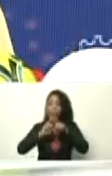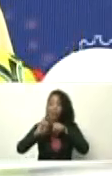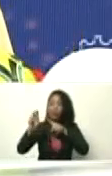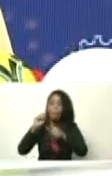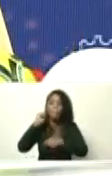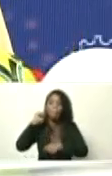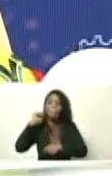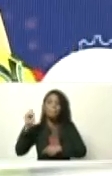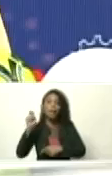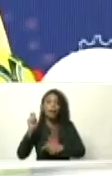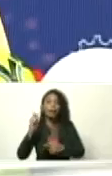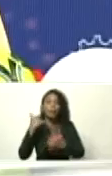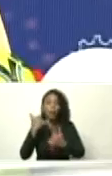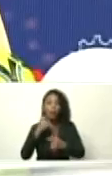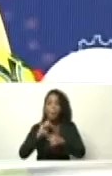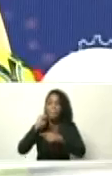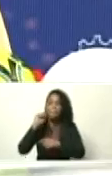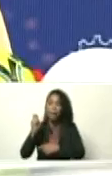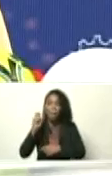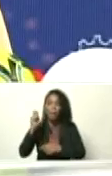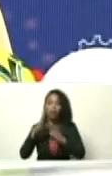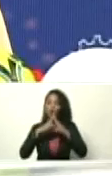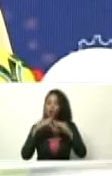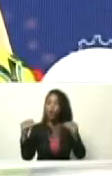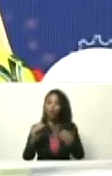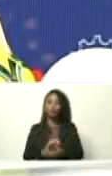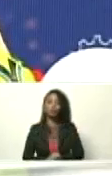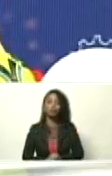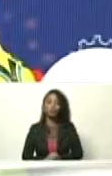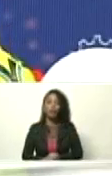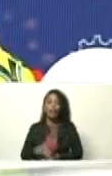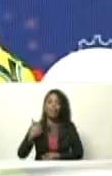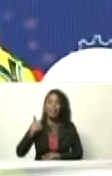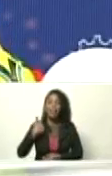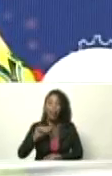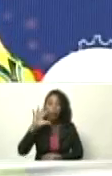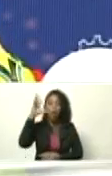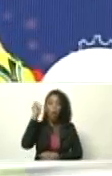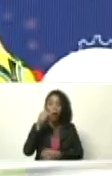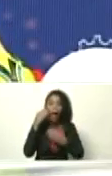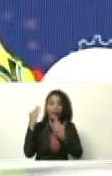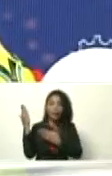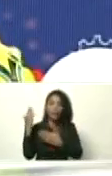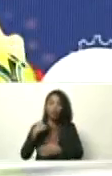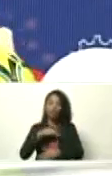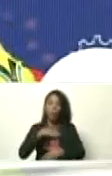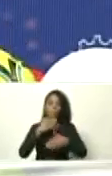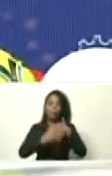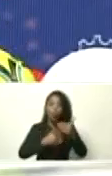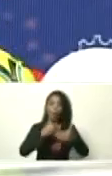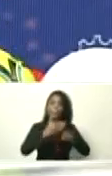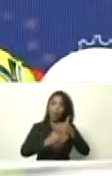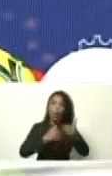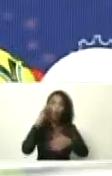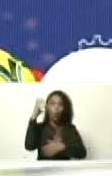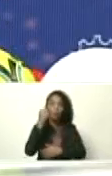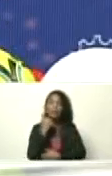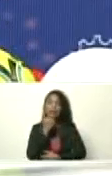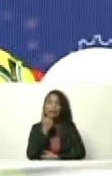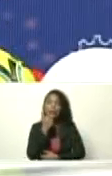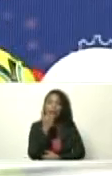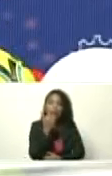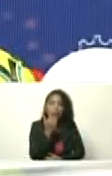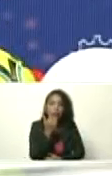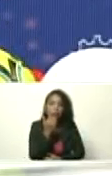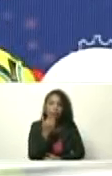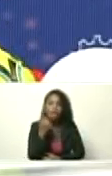aquí. Todo por aquí, todo. Tenemos que lograrlo. Ya lo estamos logrando. Estamos cerca.